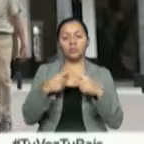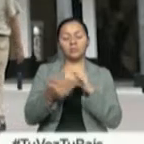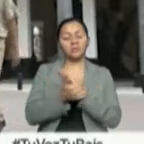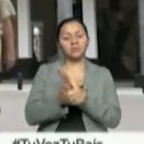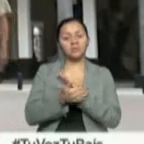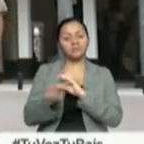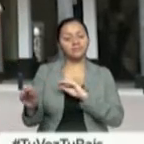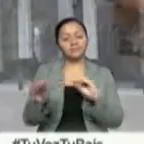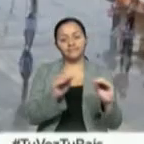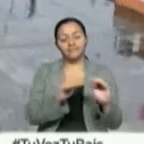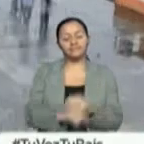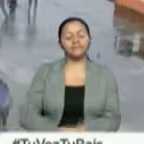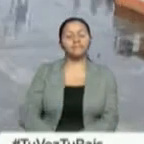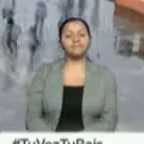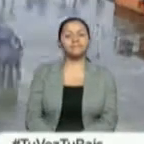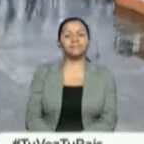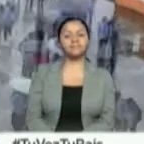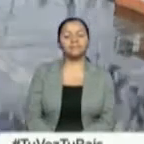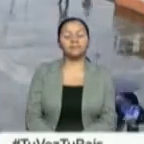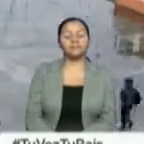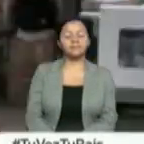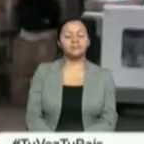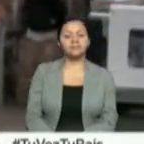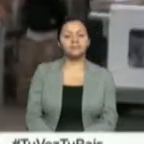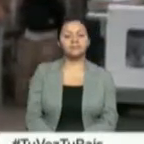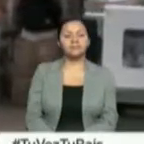katherine morejón noticiero ciudadano